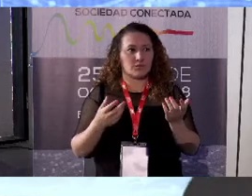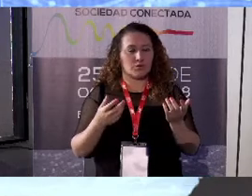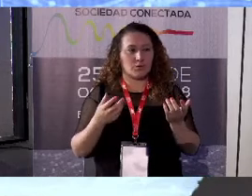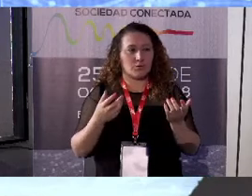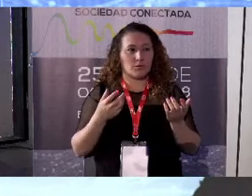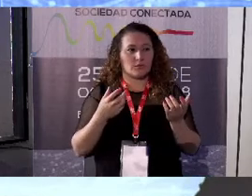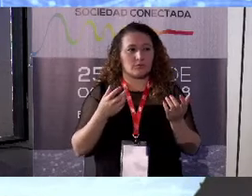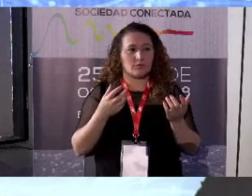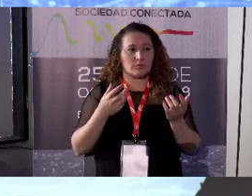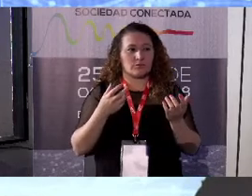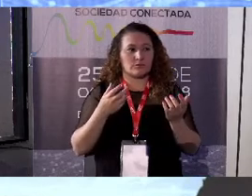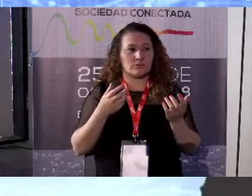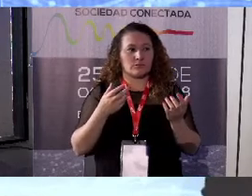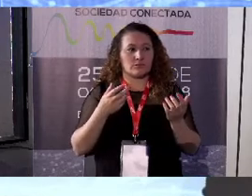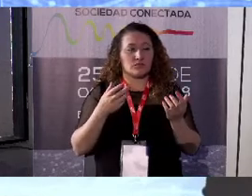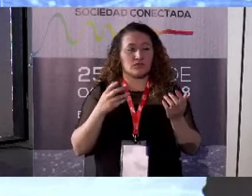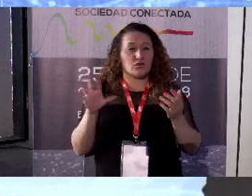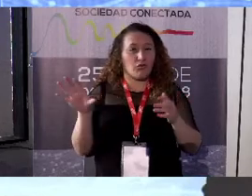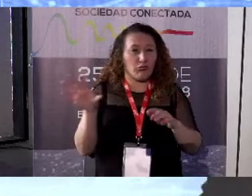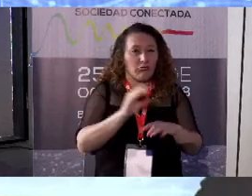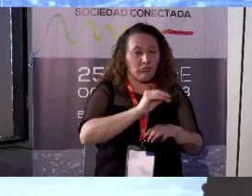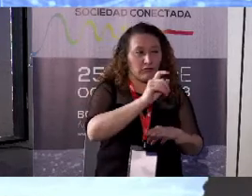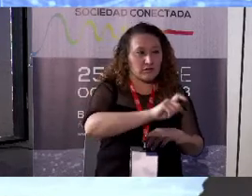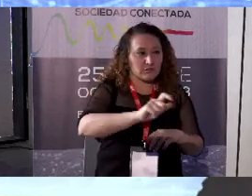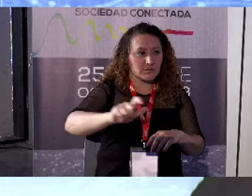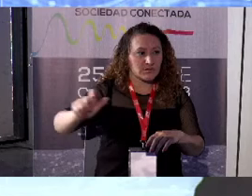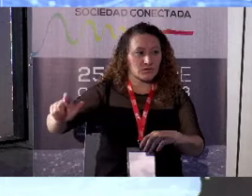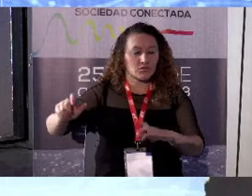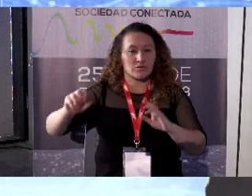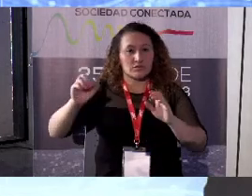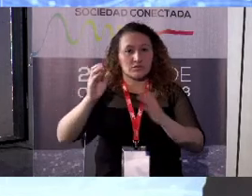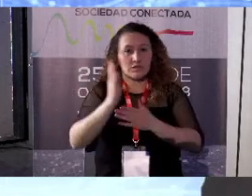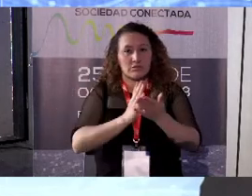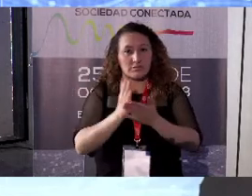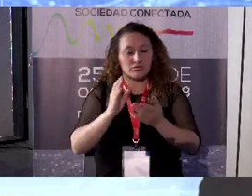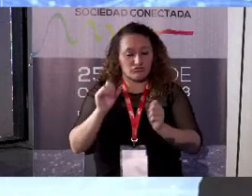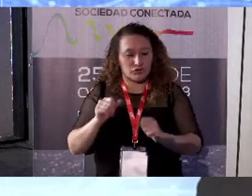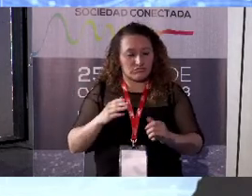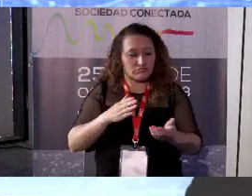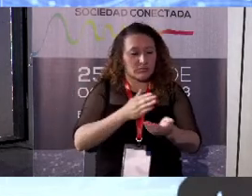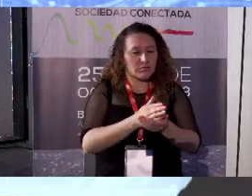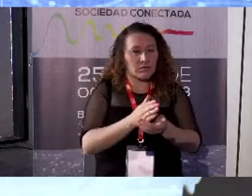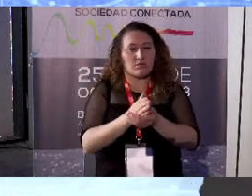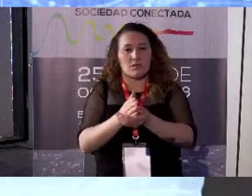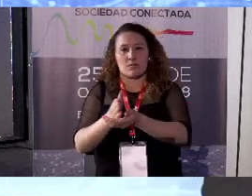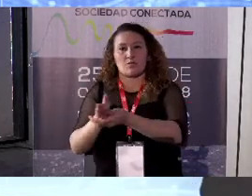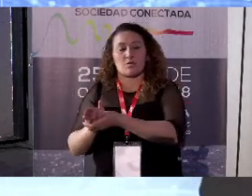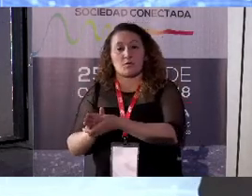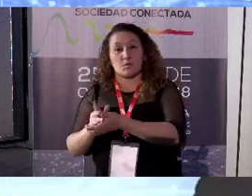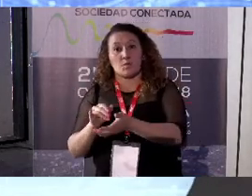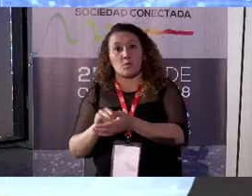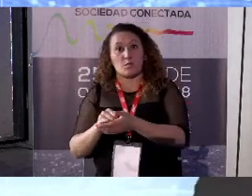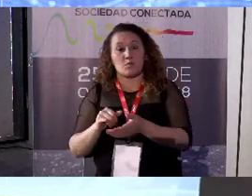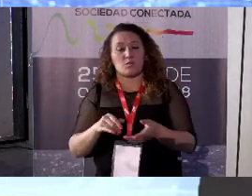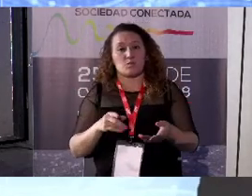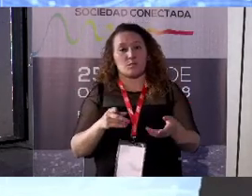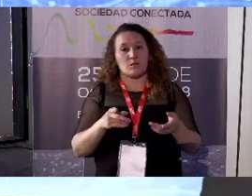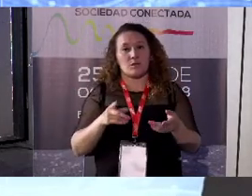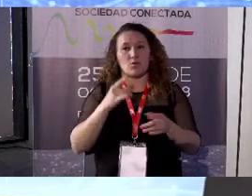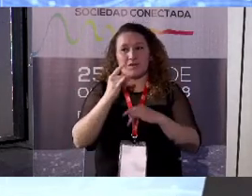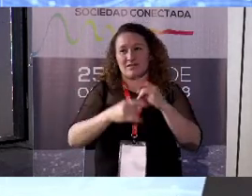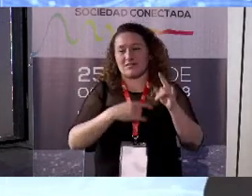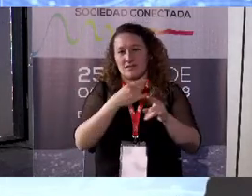a todos y cada uno de los ciudadanos con los servicios que pueden prestar las tecnologías Ese es el el el la definición de de